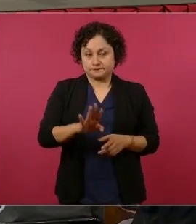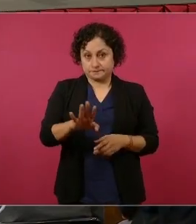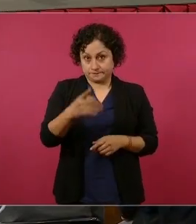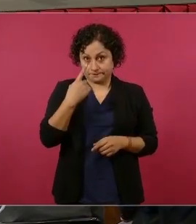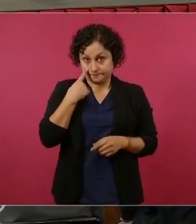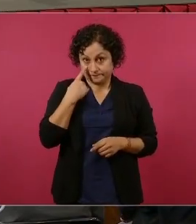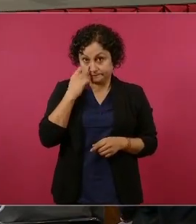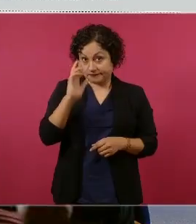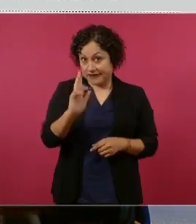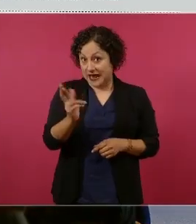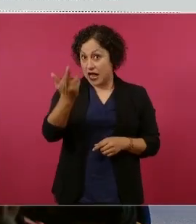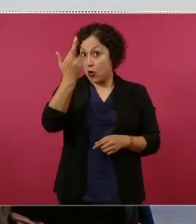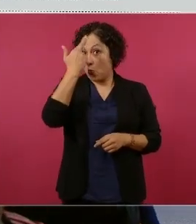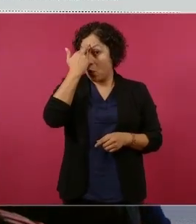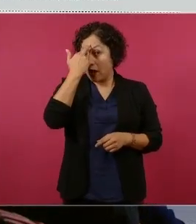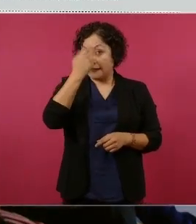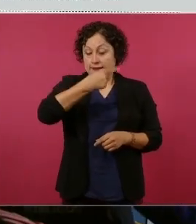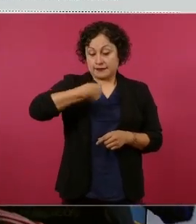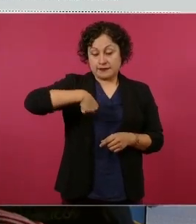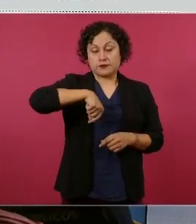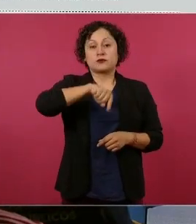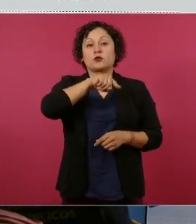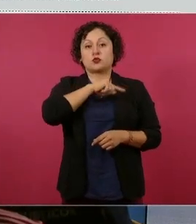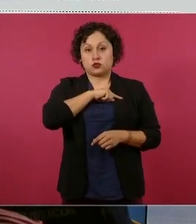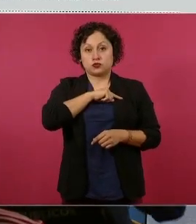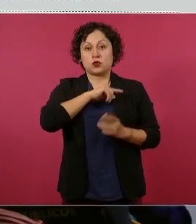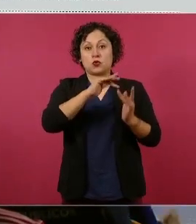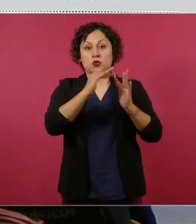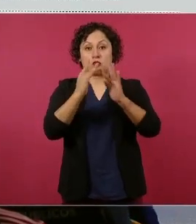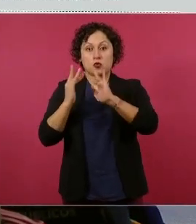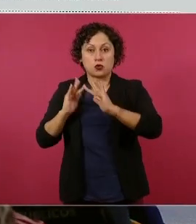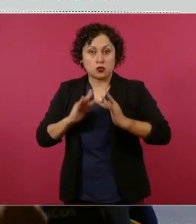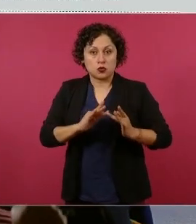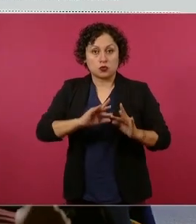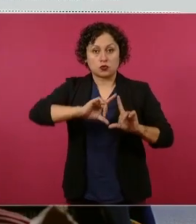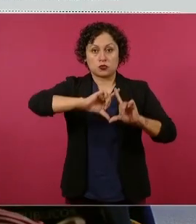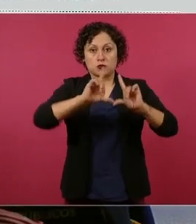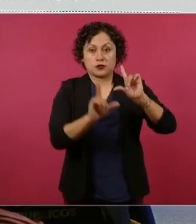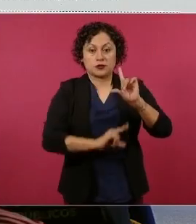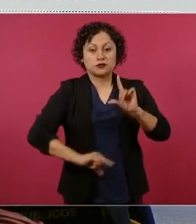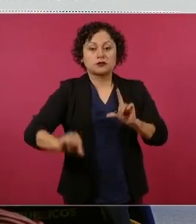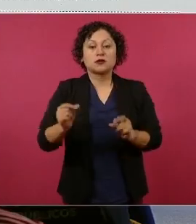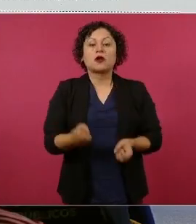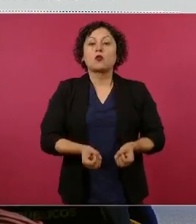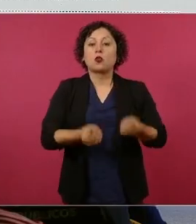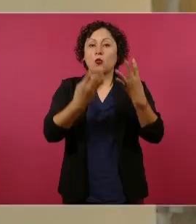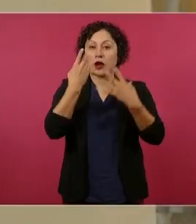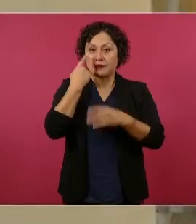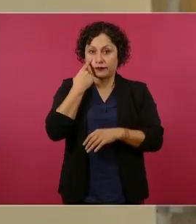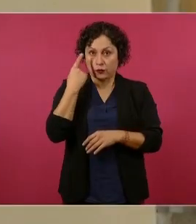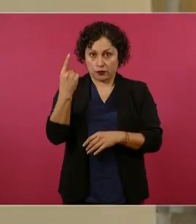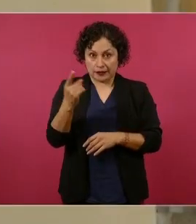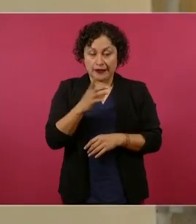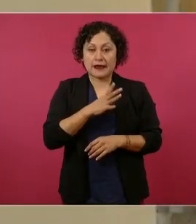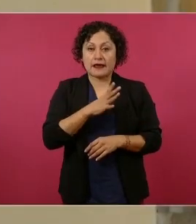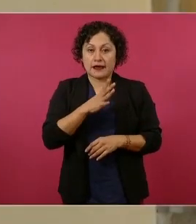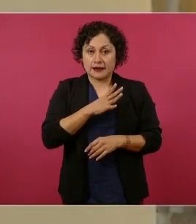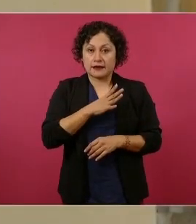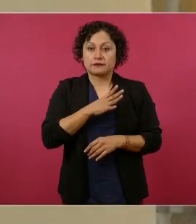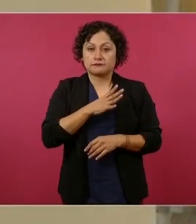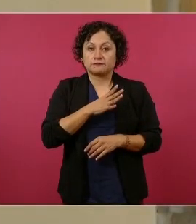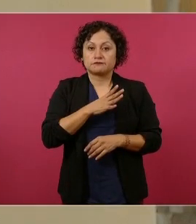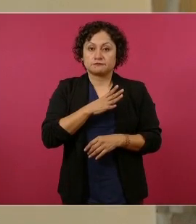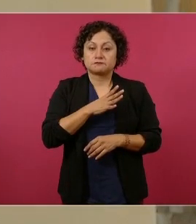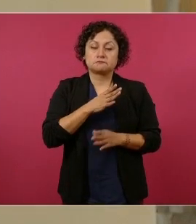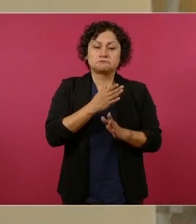cuál es la capacidad que tenemos instalada en el sistema interconectado nacional. Aquí estamos excluyendo del monto,